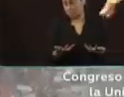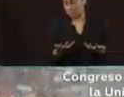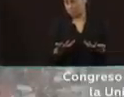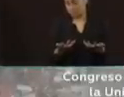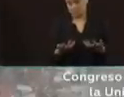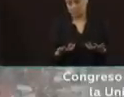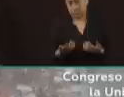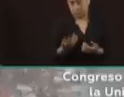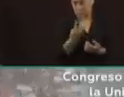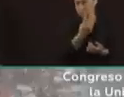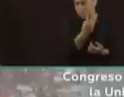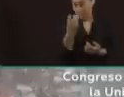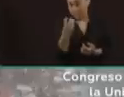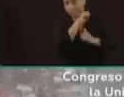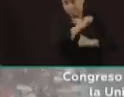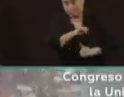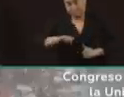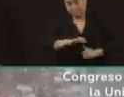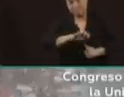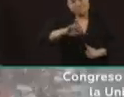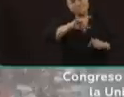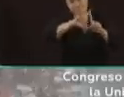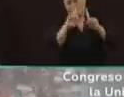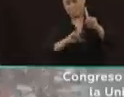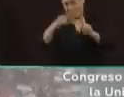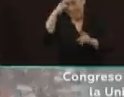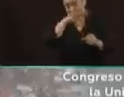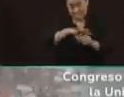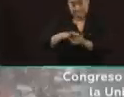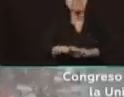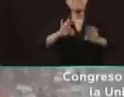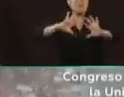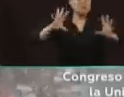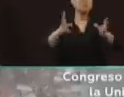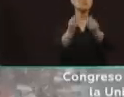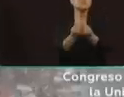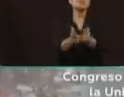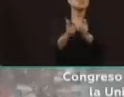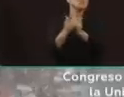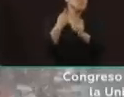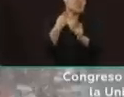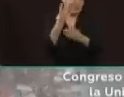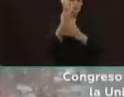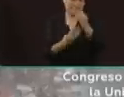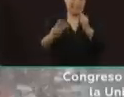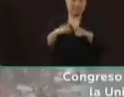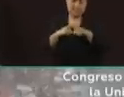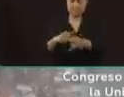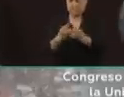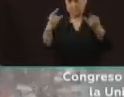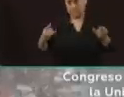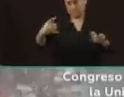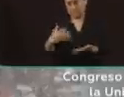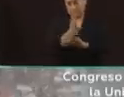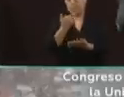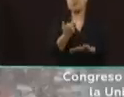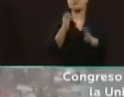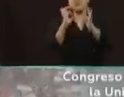en los 300 distritos electorales que tiene la nación, la suma de los partidos, sigamos haciendo historia,